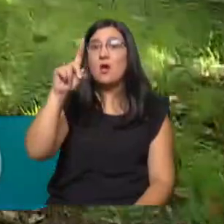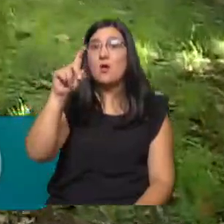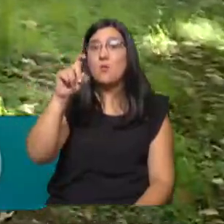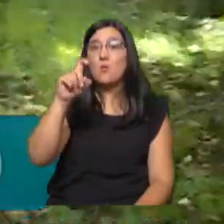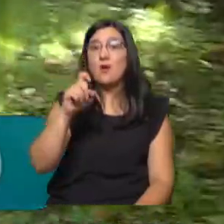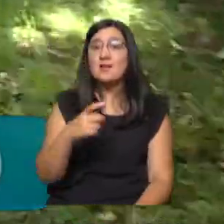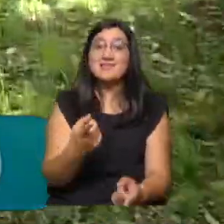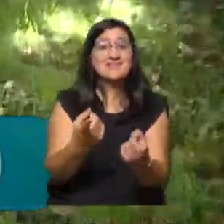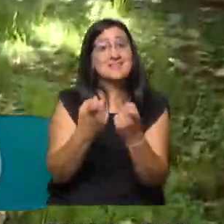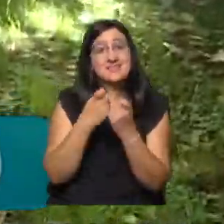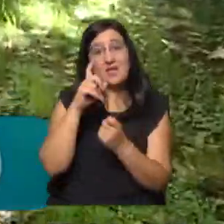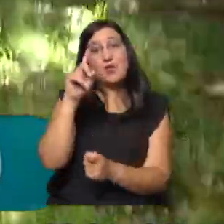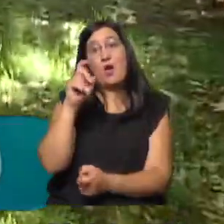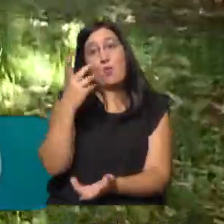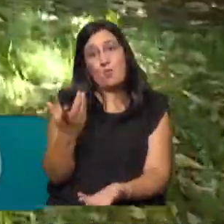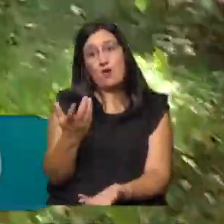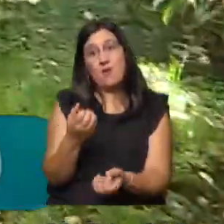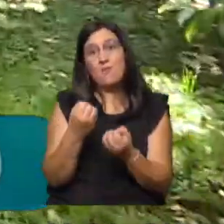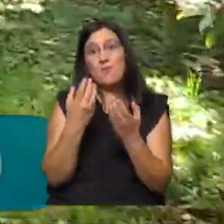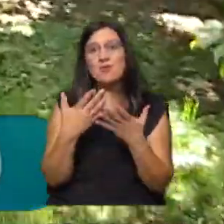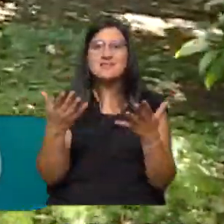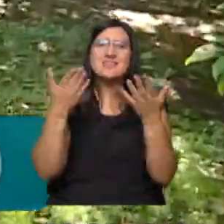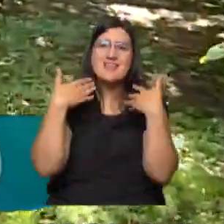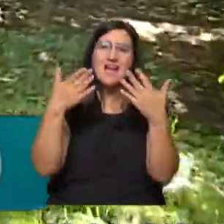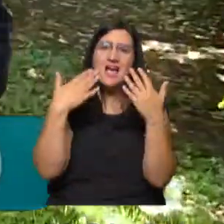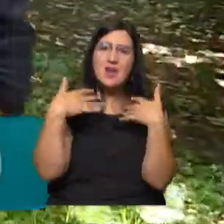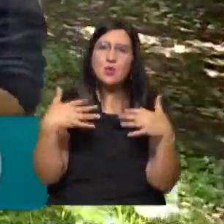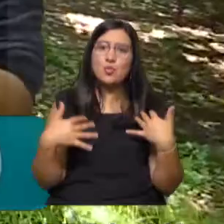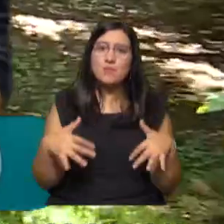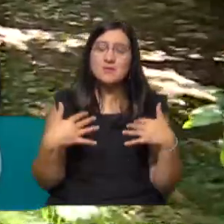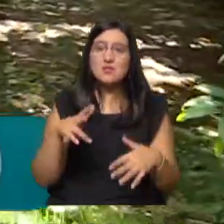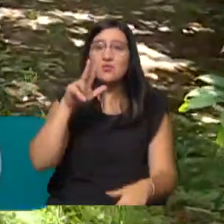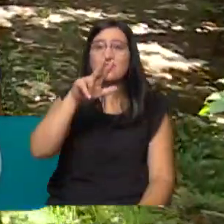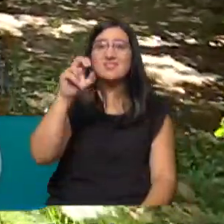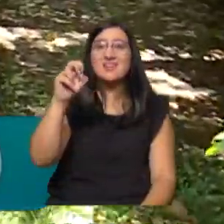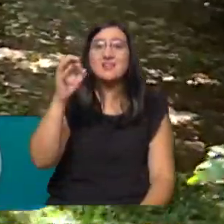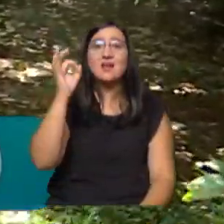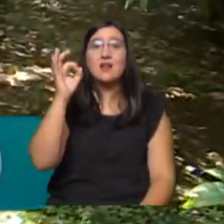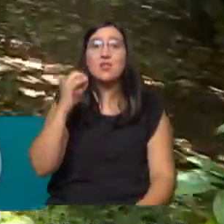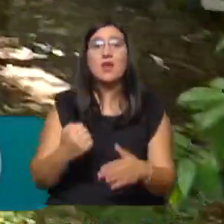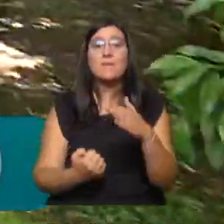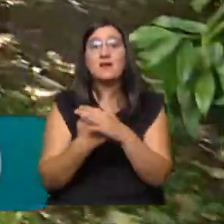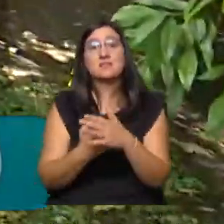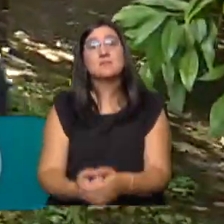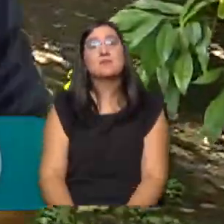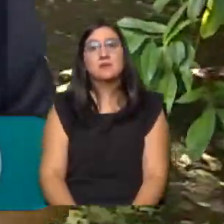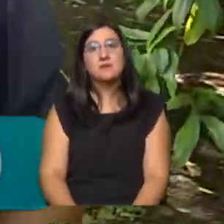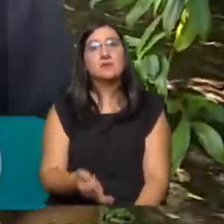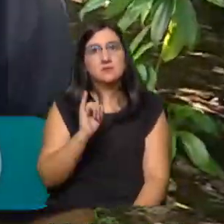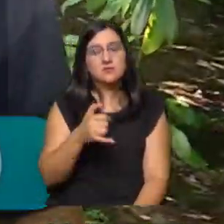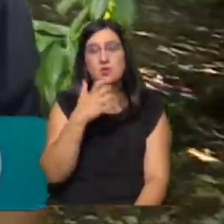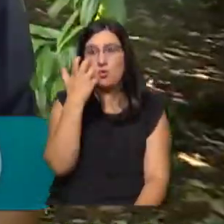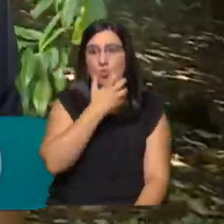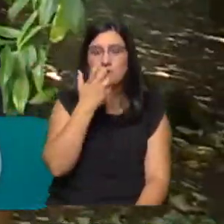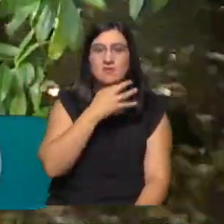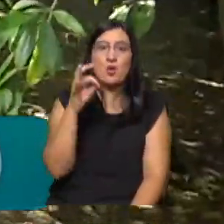Es necesaria la agüita en la mañana porque el calor está tremendo, ¿no? 30 grados la máxima hoy. Por lo menos, es horrible. Y